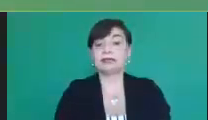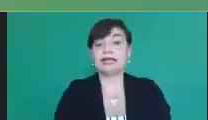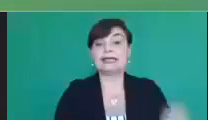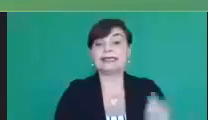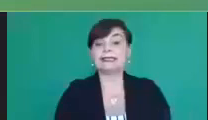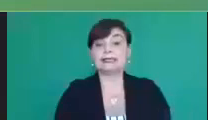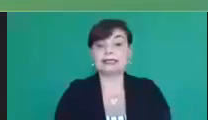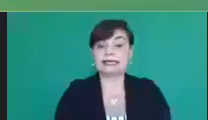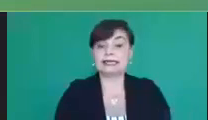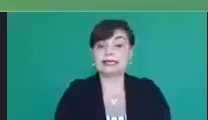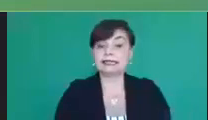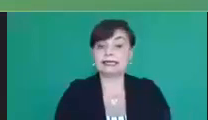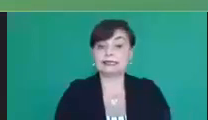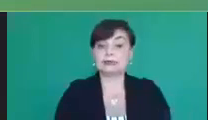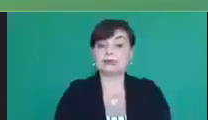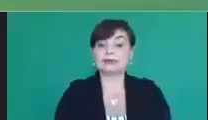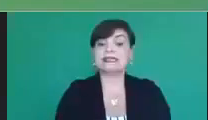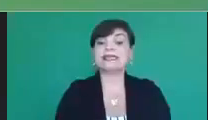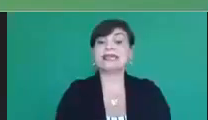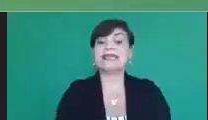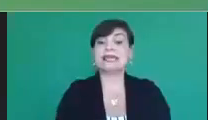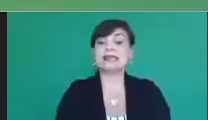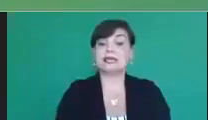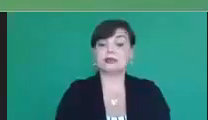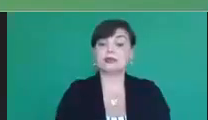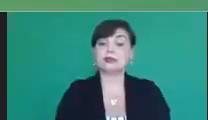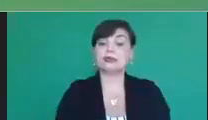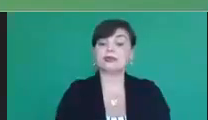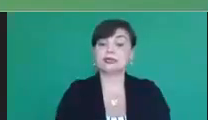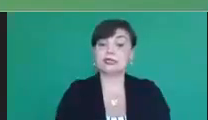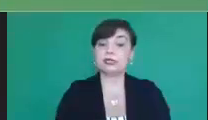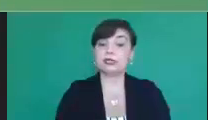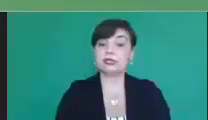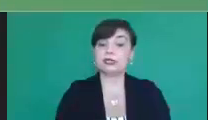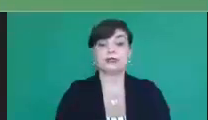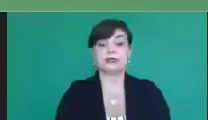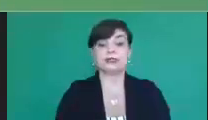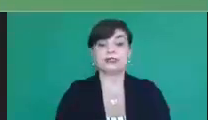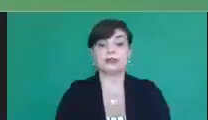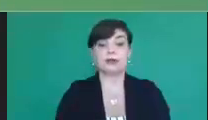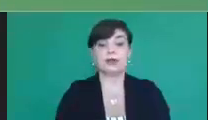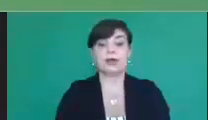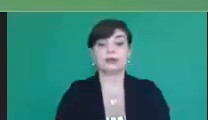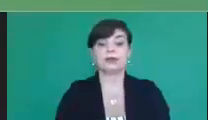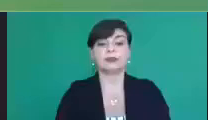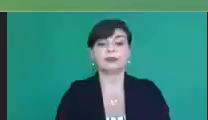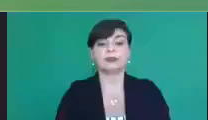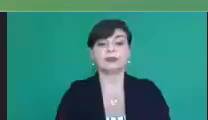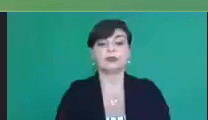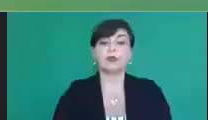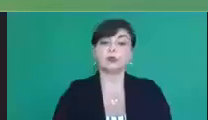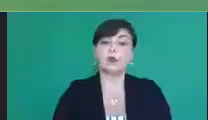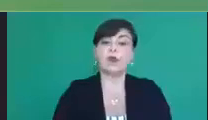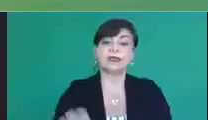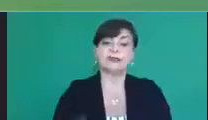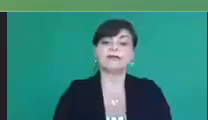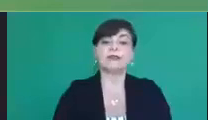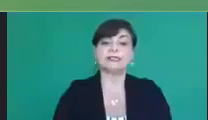de 77 millones, 31 son niños menores de 5 años, de los